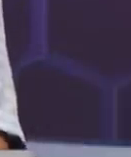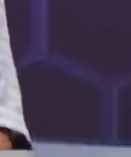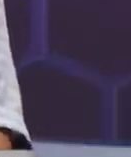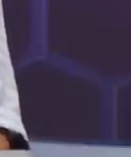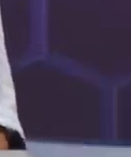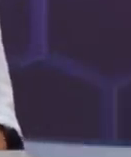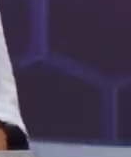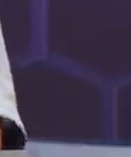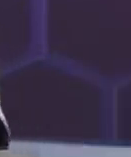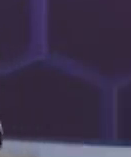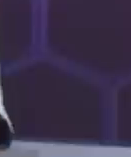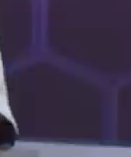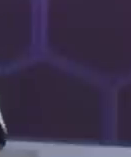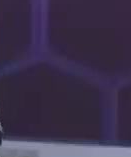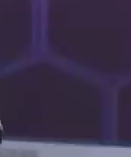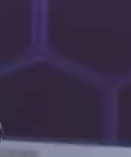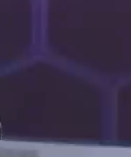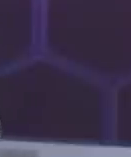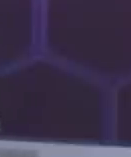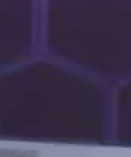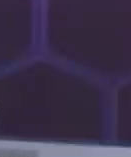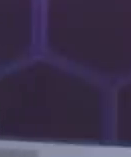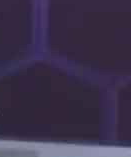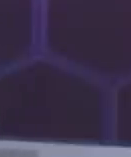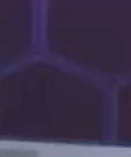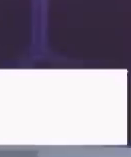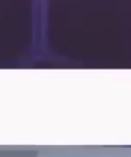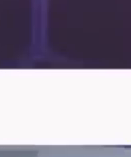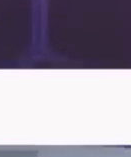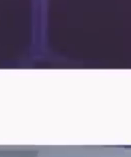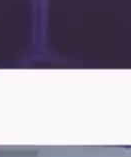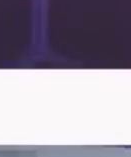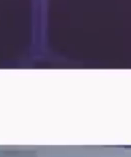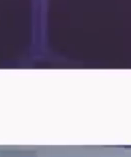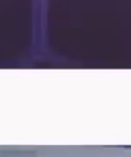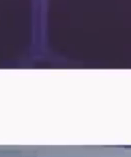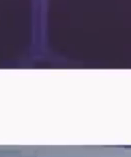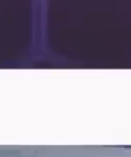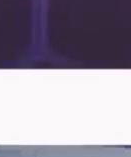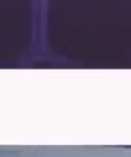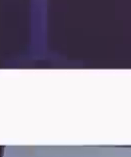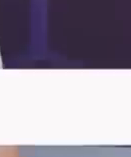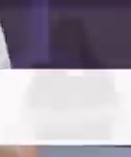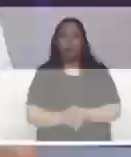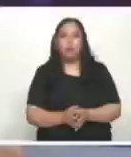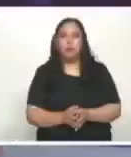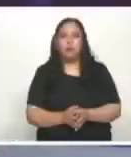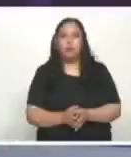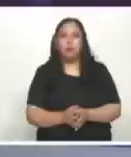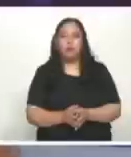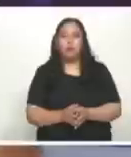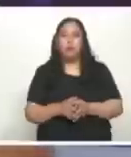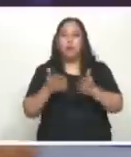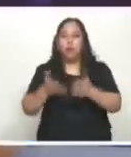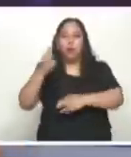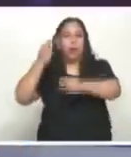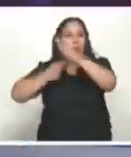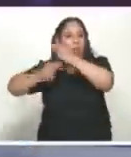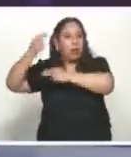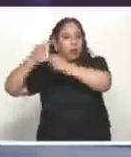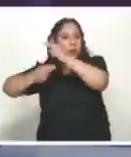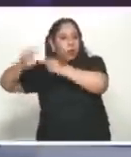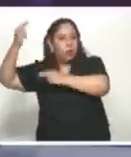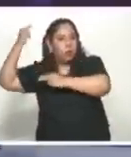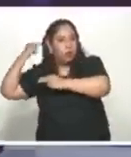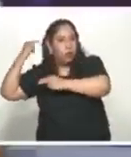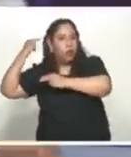ojalá, porque la historia se va construyendo en la medida de que las personas van organizándose de